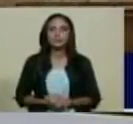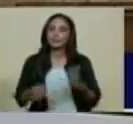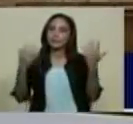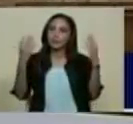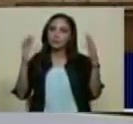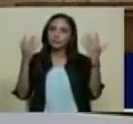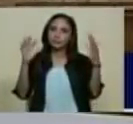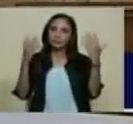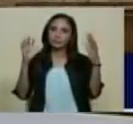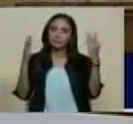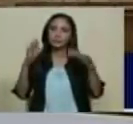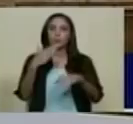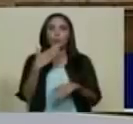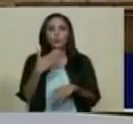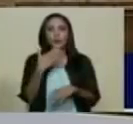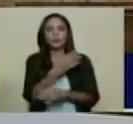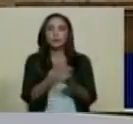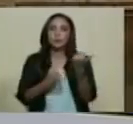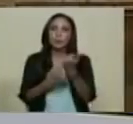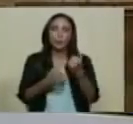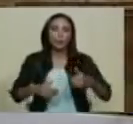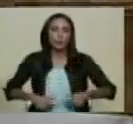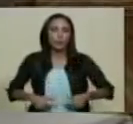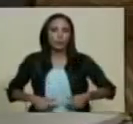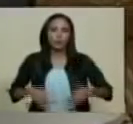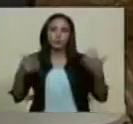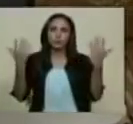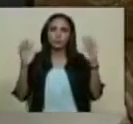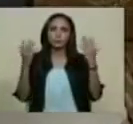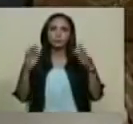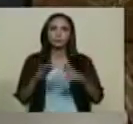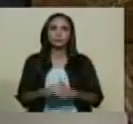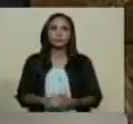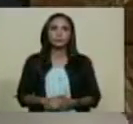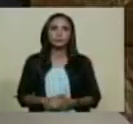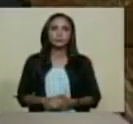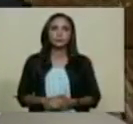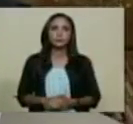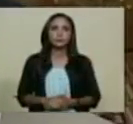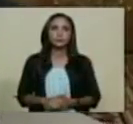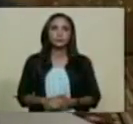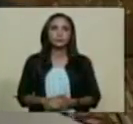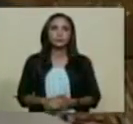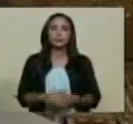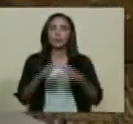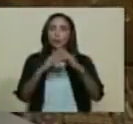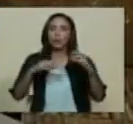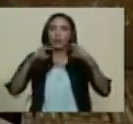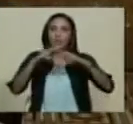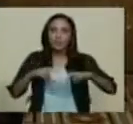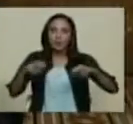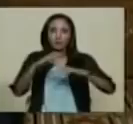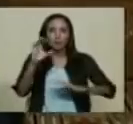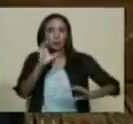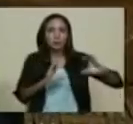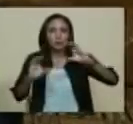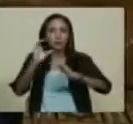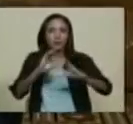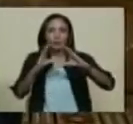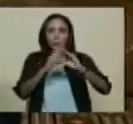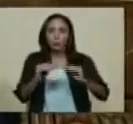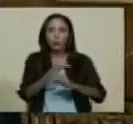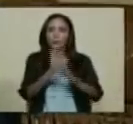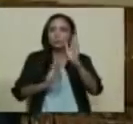ese esfuerzo que ustedes hacen de vincular la educación universitaria, la investigación científica al